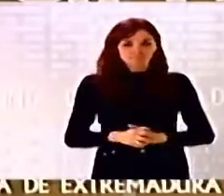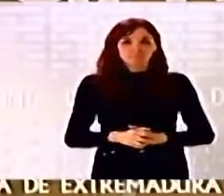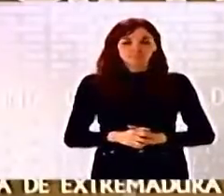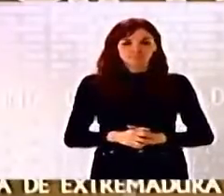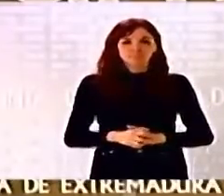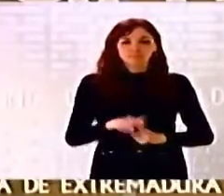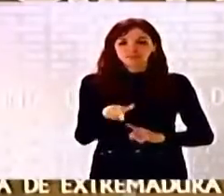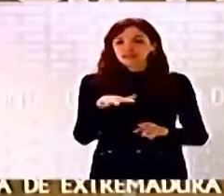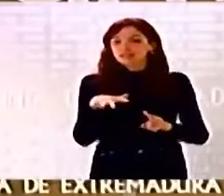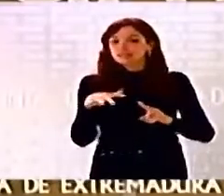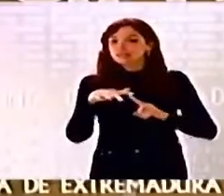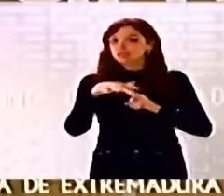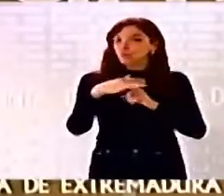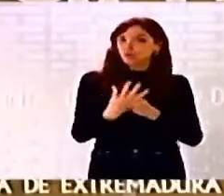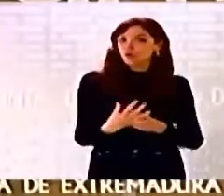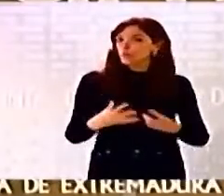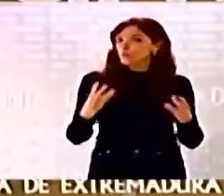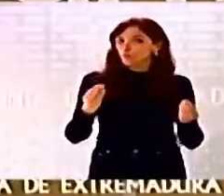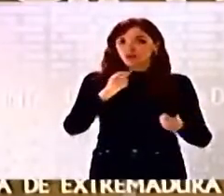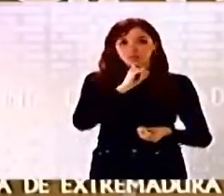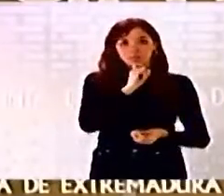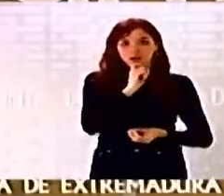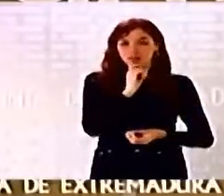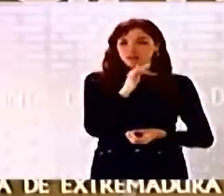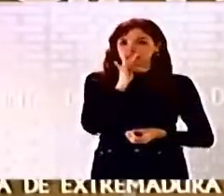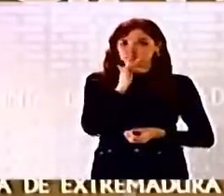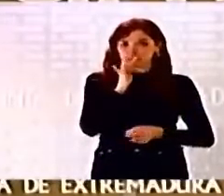Estamos en una situación muy complicada todavía.